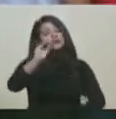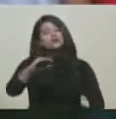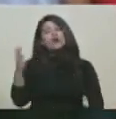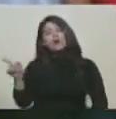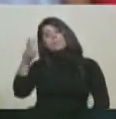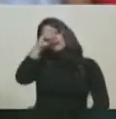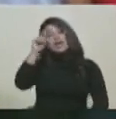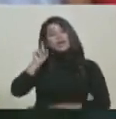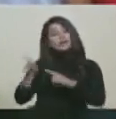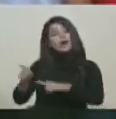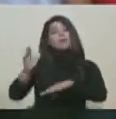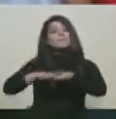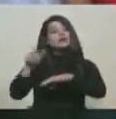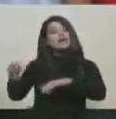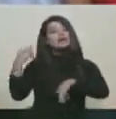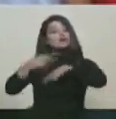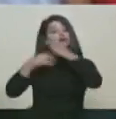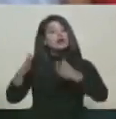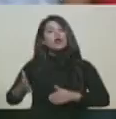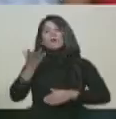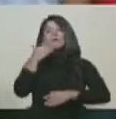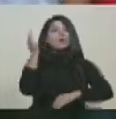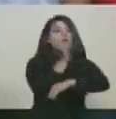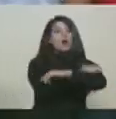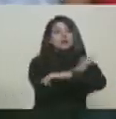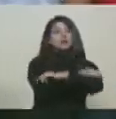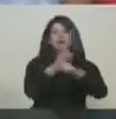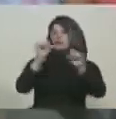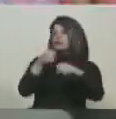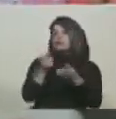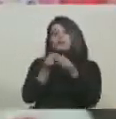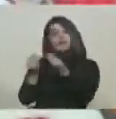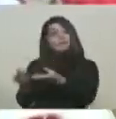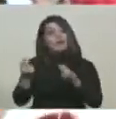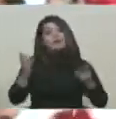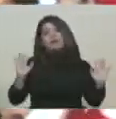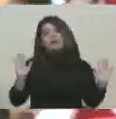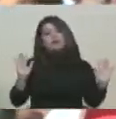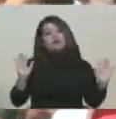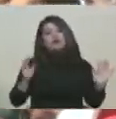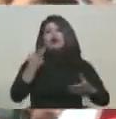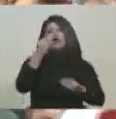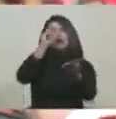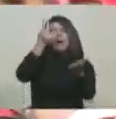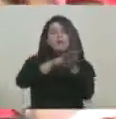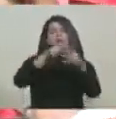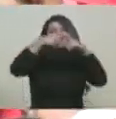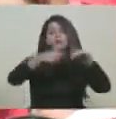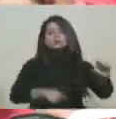es gobernador revolucionario. Si fuese un escuálido, no hay manera. ¿Cómo se le aprueba plata a un